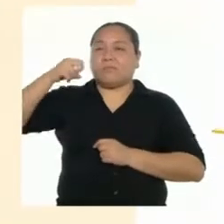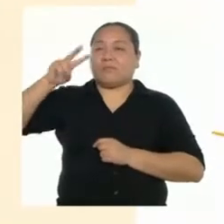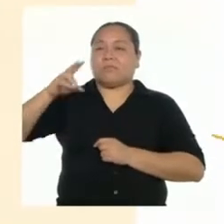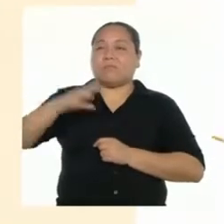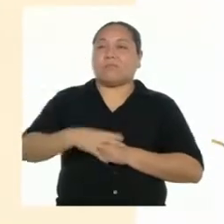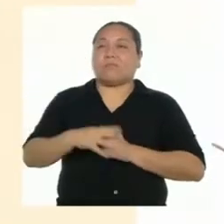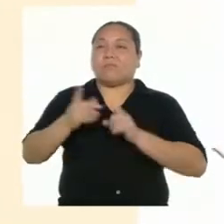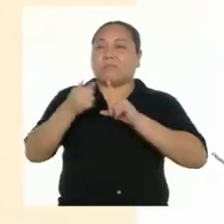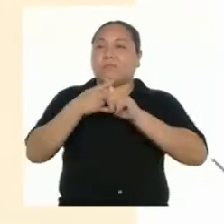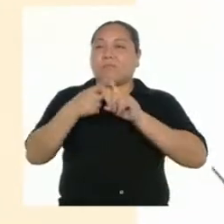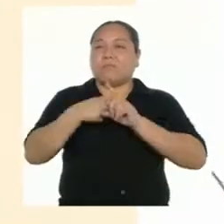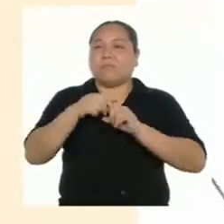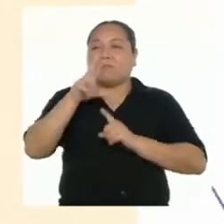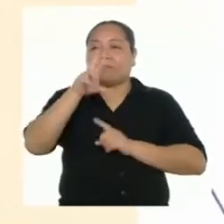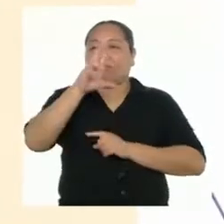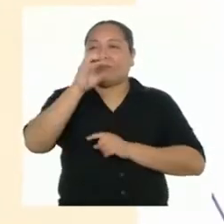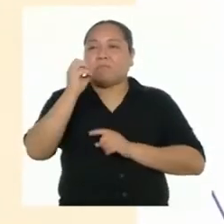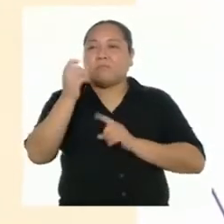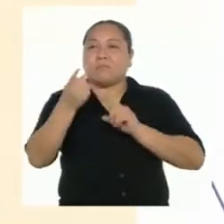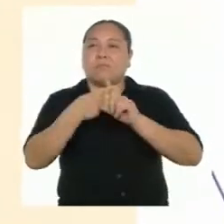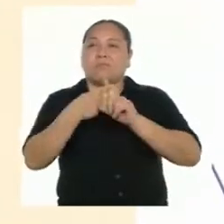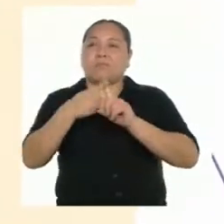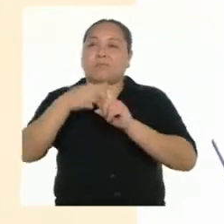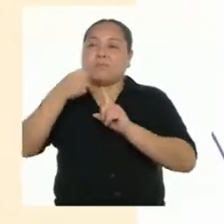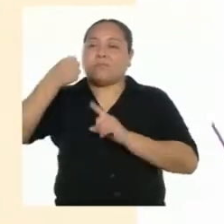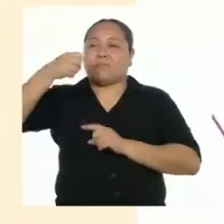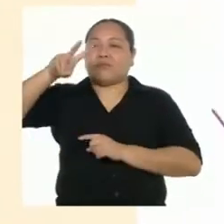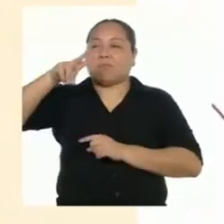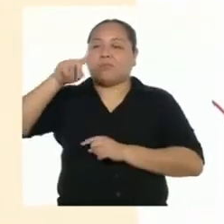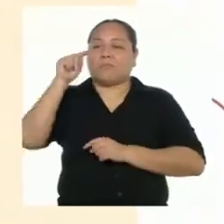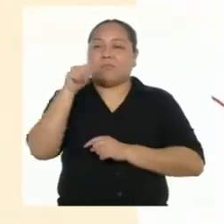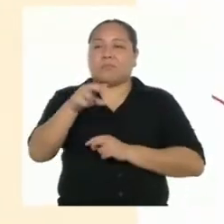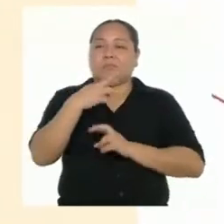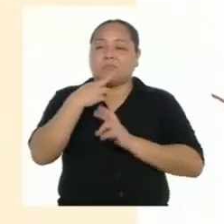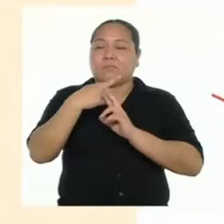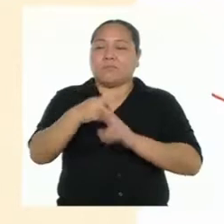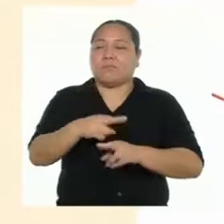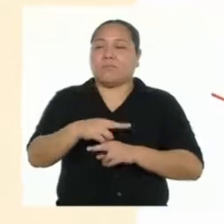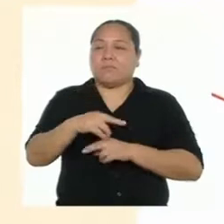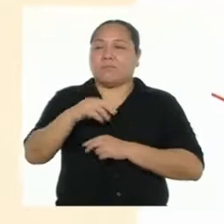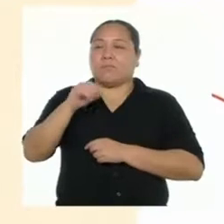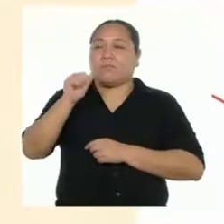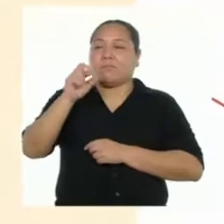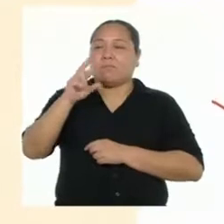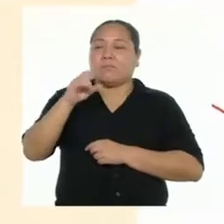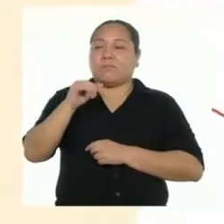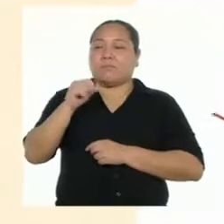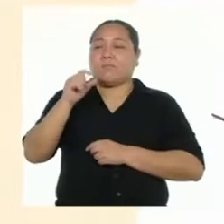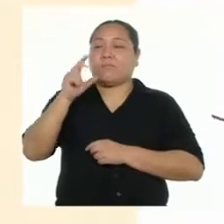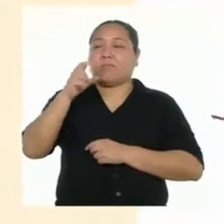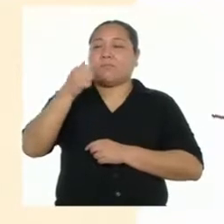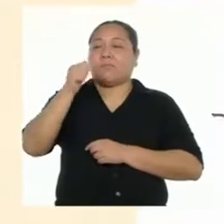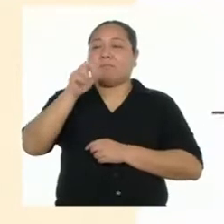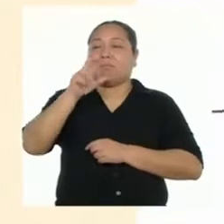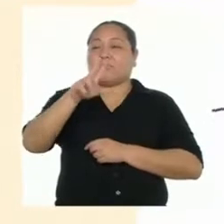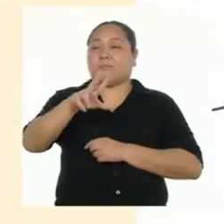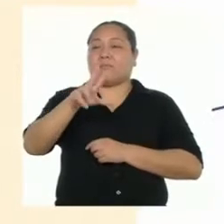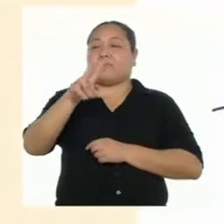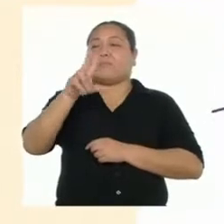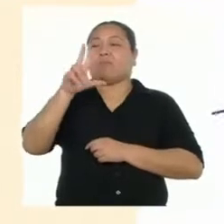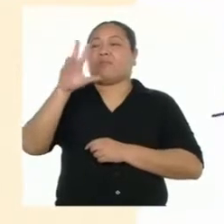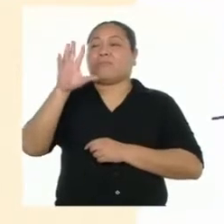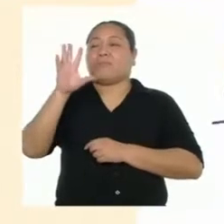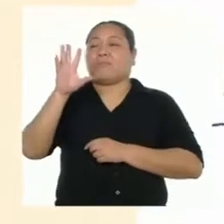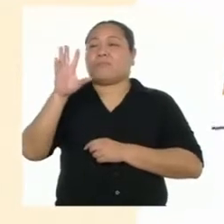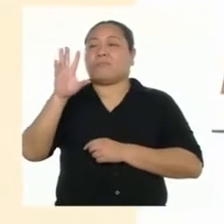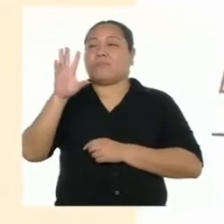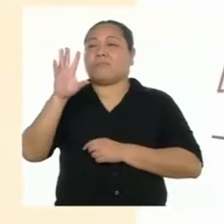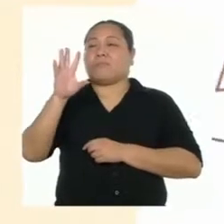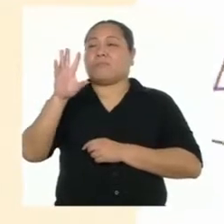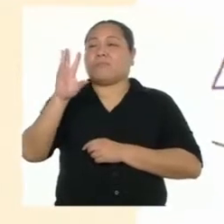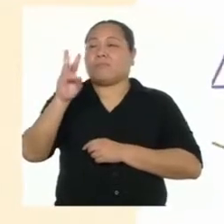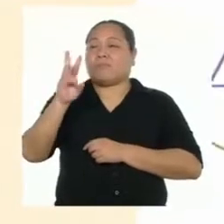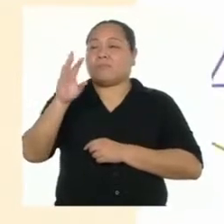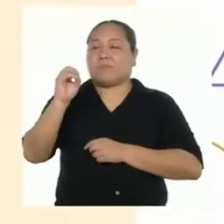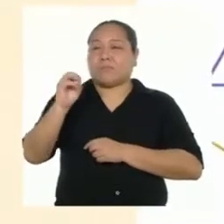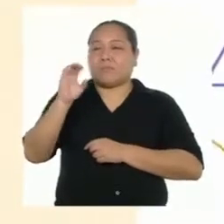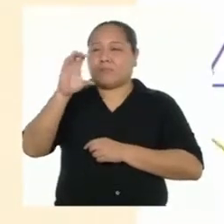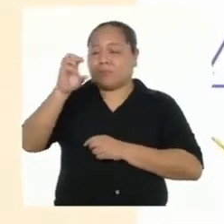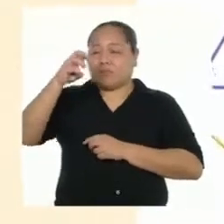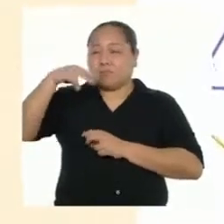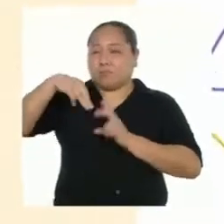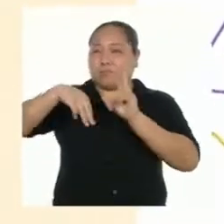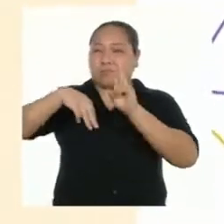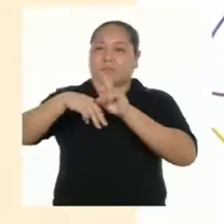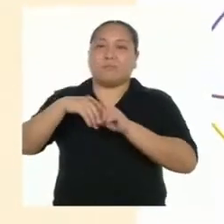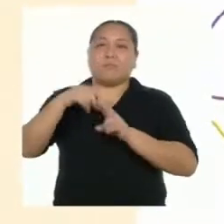Multiplicamos ambos valores y el área sería igual a 360 centímetros cuadrados. En efecto. Vamos bien por